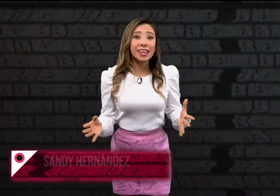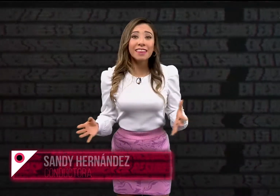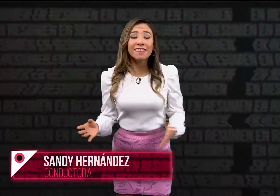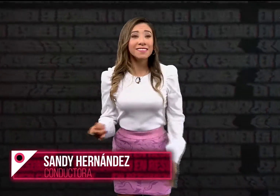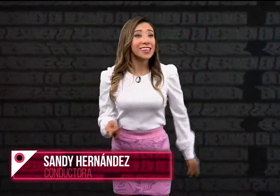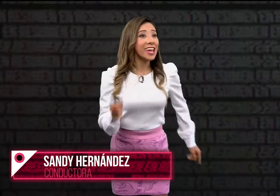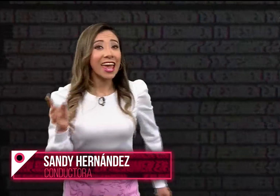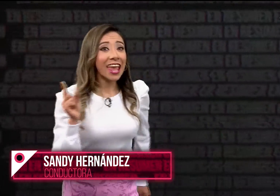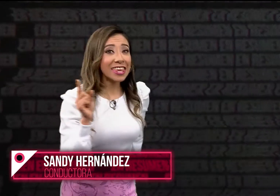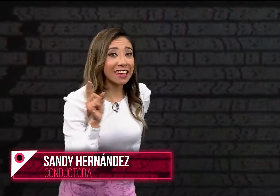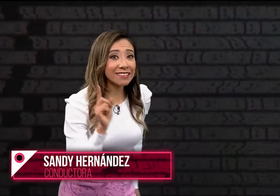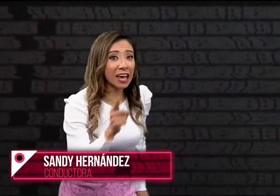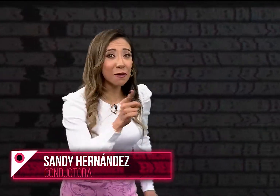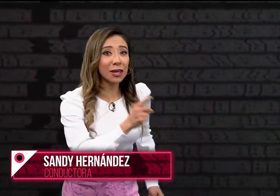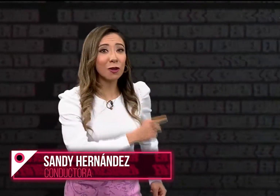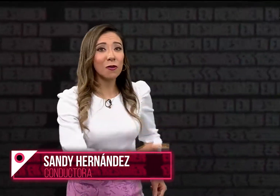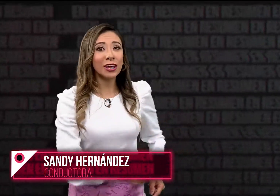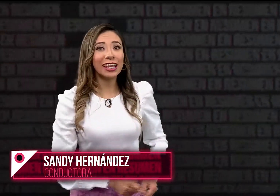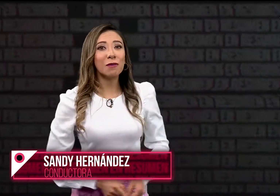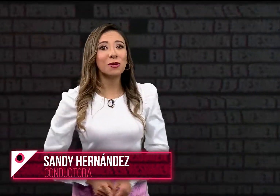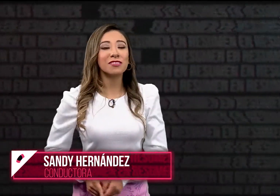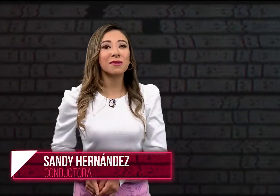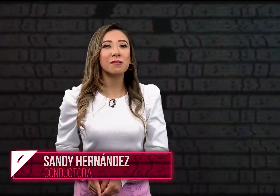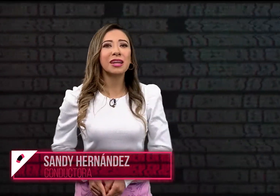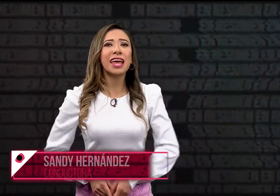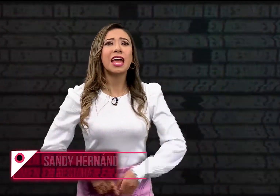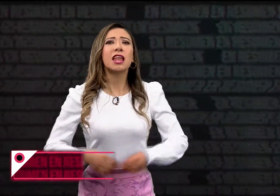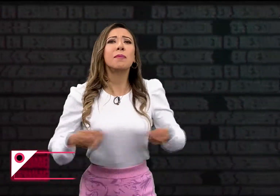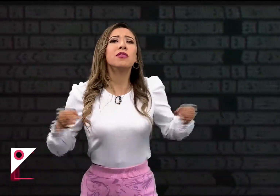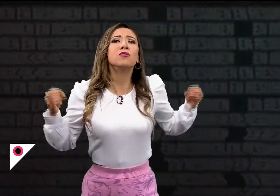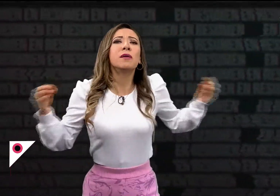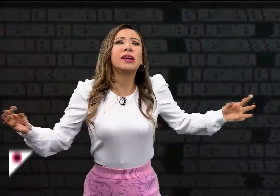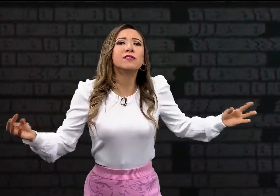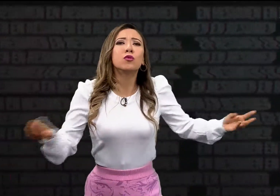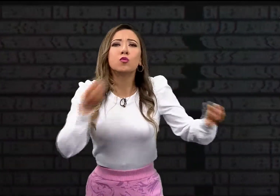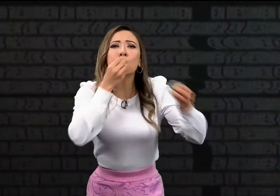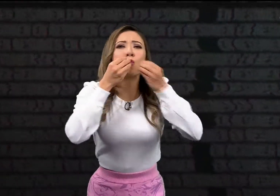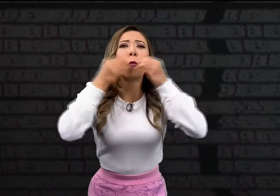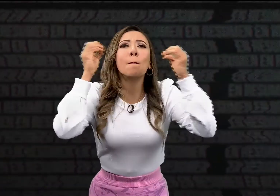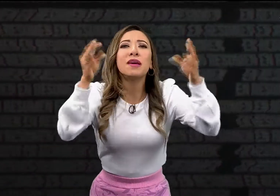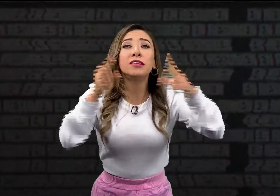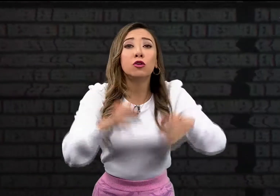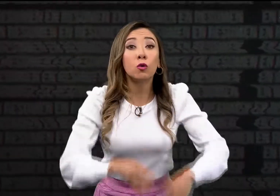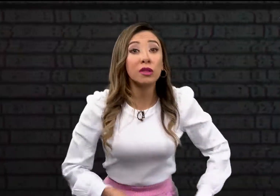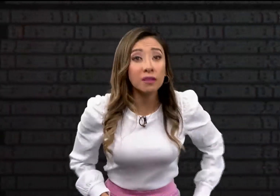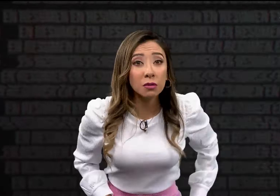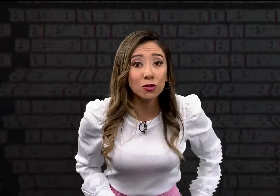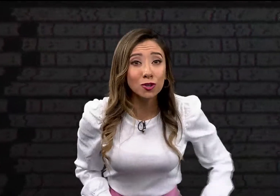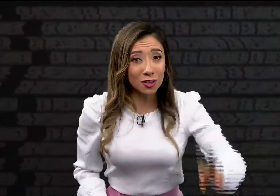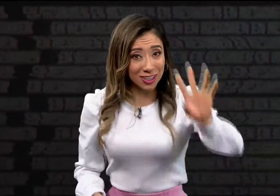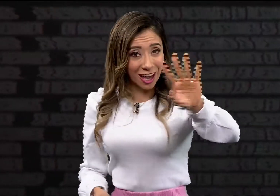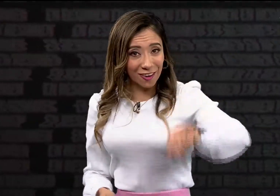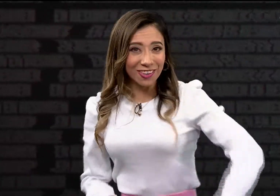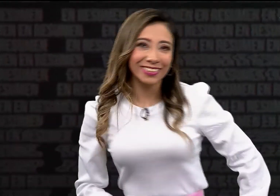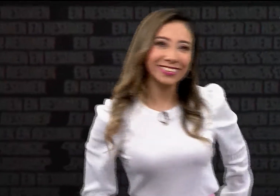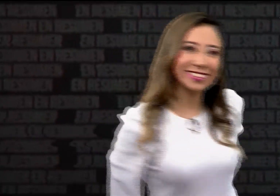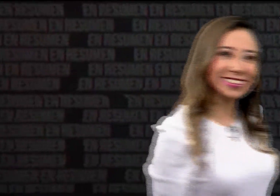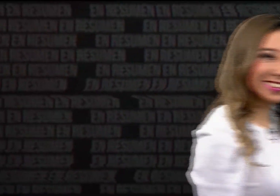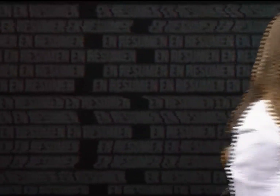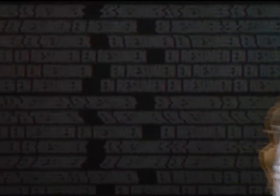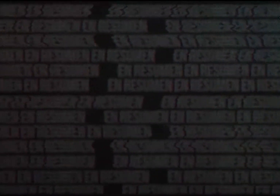Sandy Hernández, ya sabe que lo veo aquí la próxima semana, le mando un abrazo, un besito, cuídense mucho,